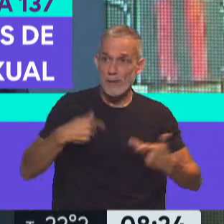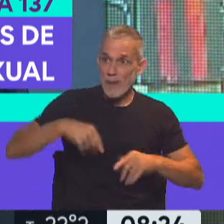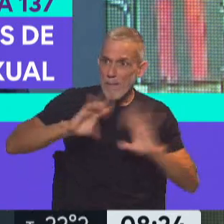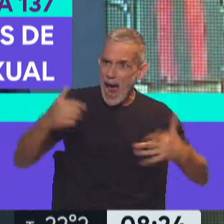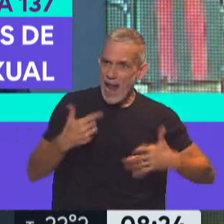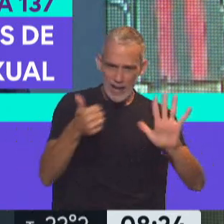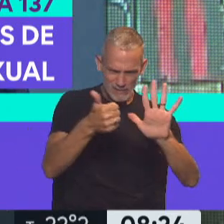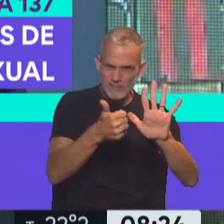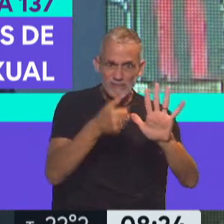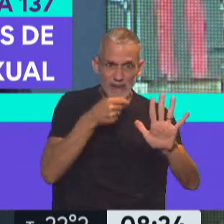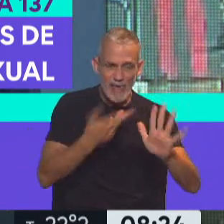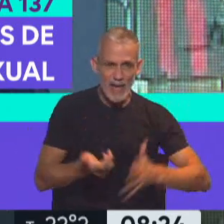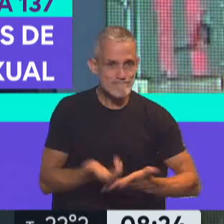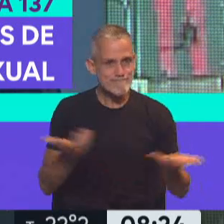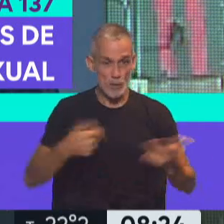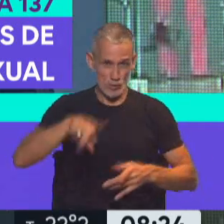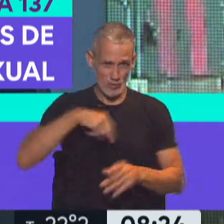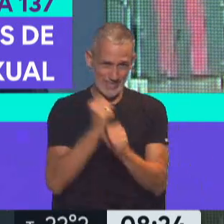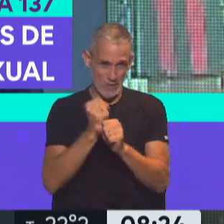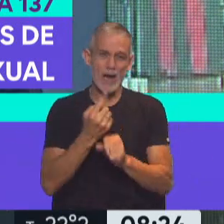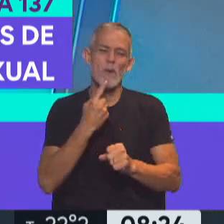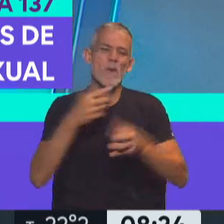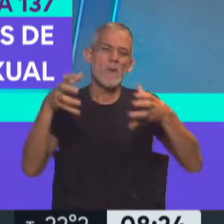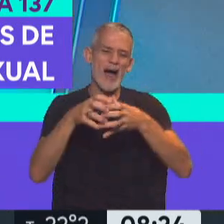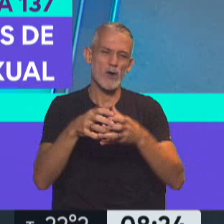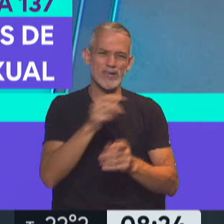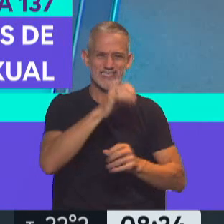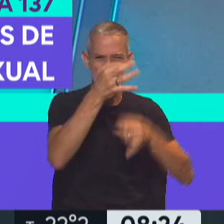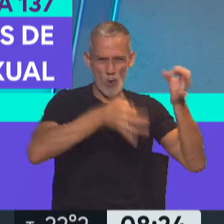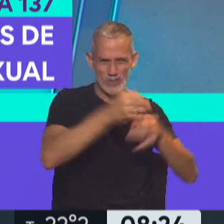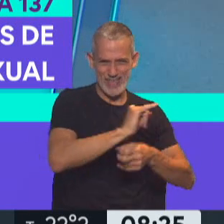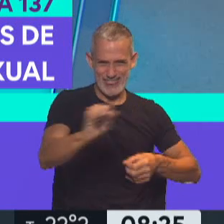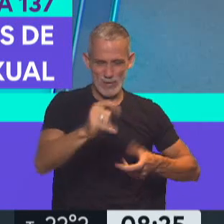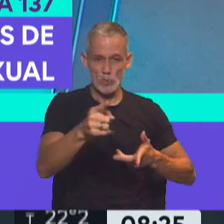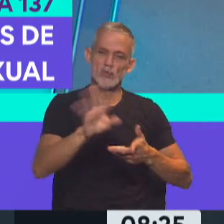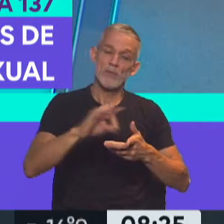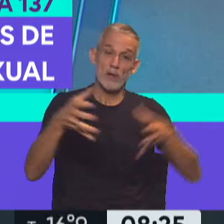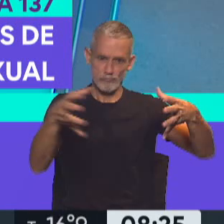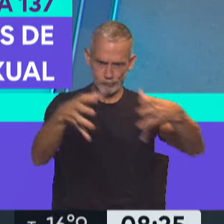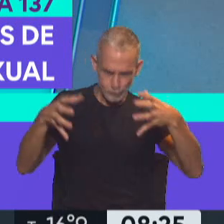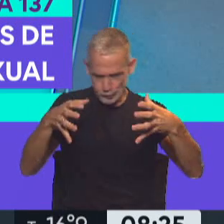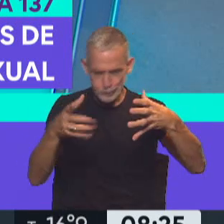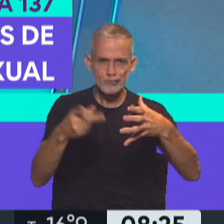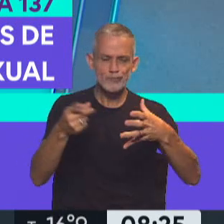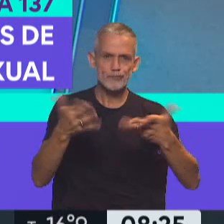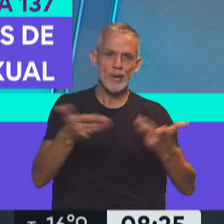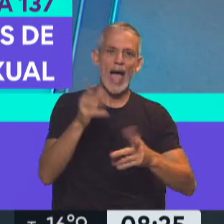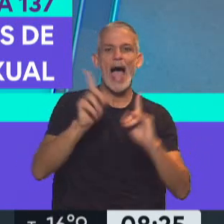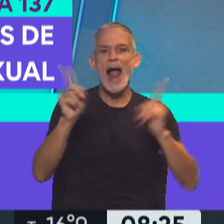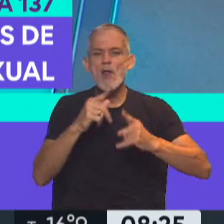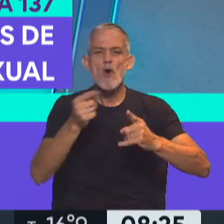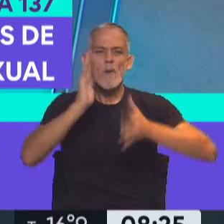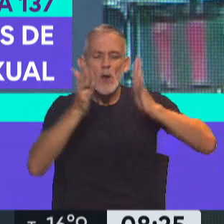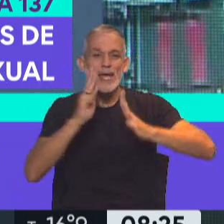haciendo? Digo, quienes trabajamos con los varones que han sido denunciados por violencia de género, quienes trabajamos con varones que han sido escrachados por